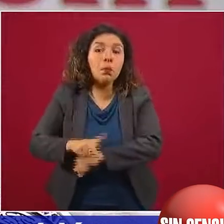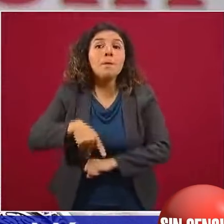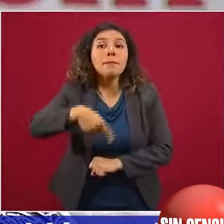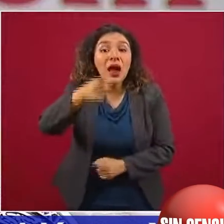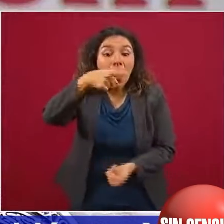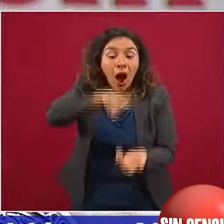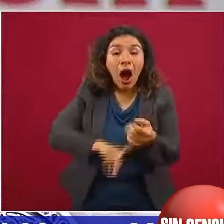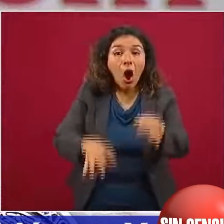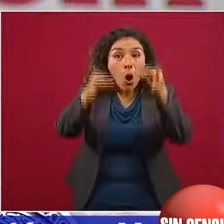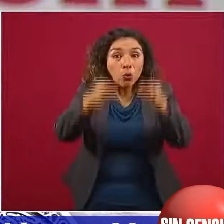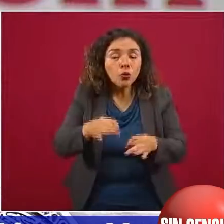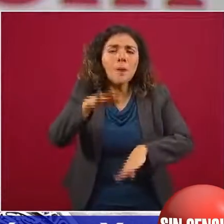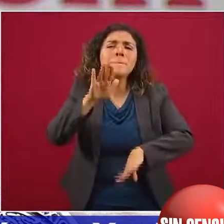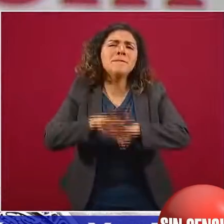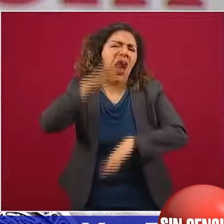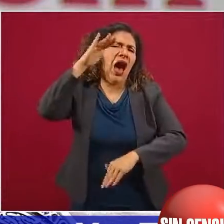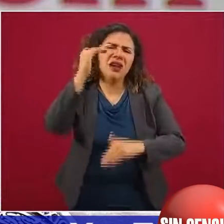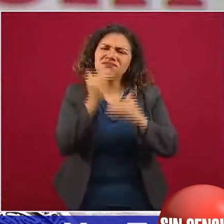tamaño real es mucho mayor.